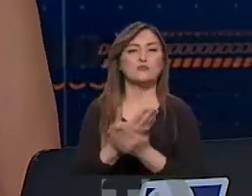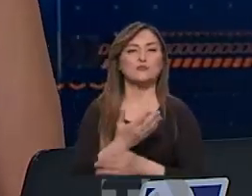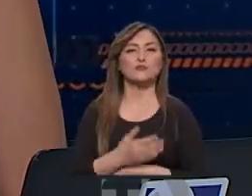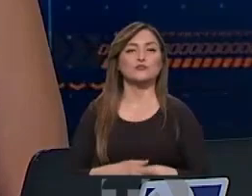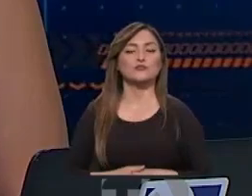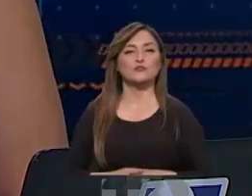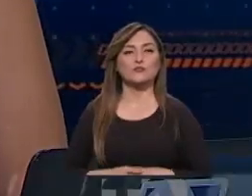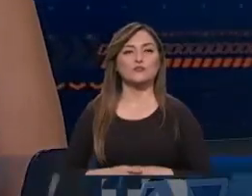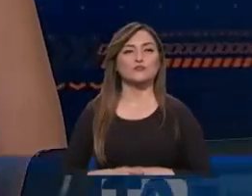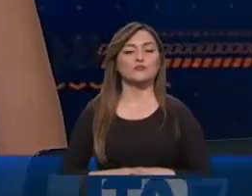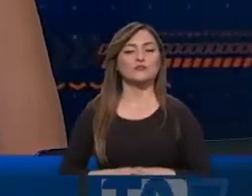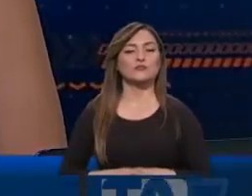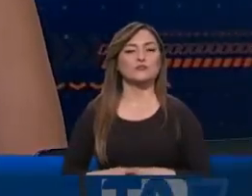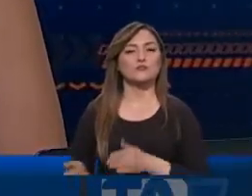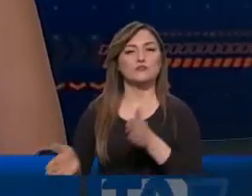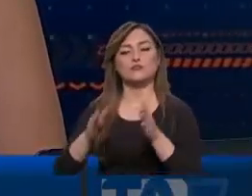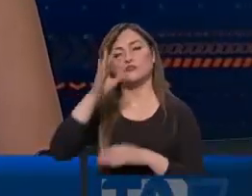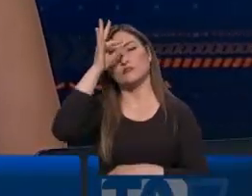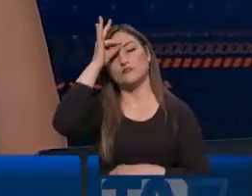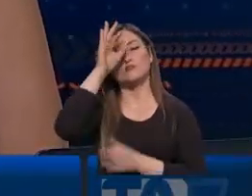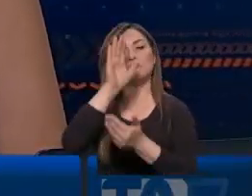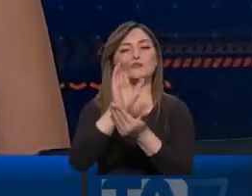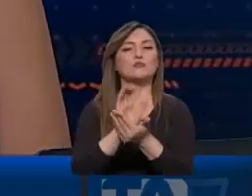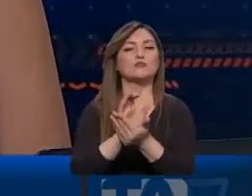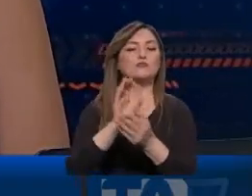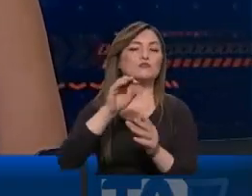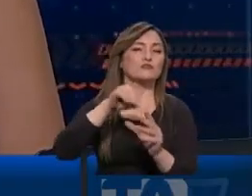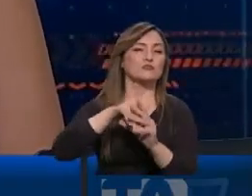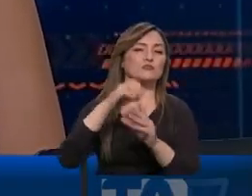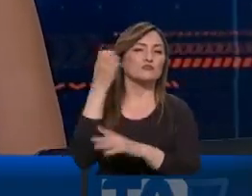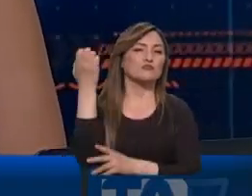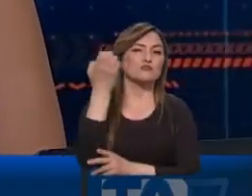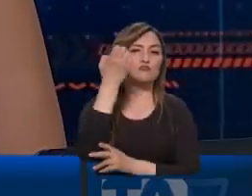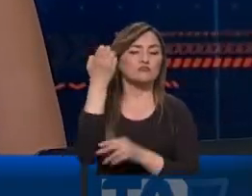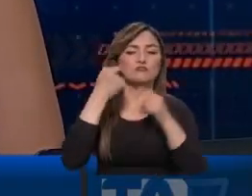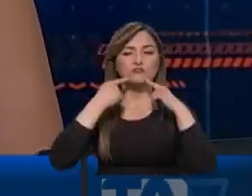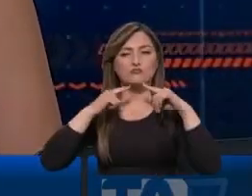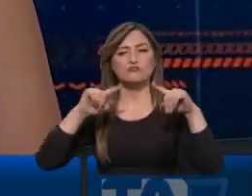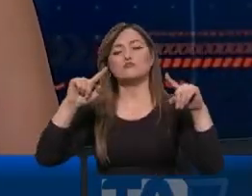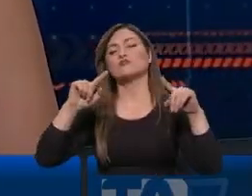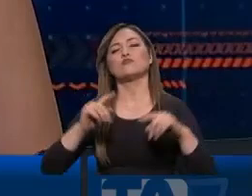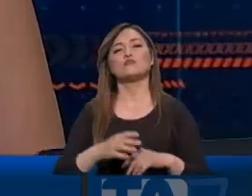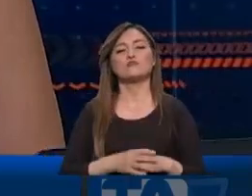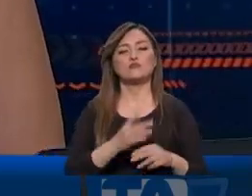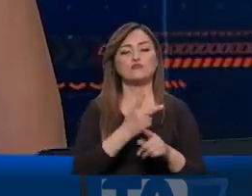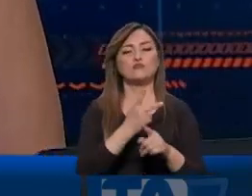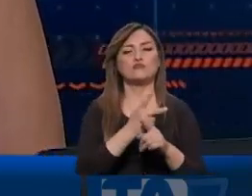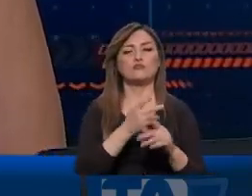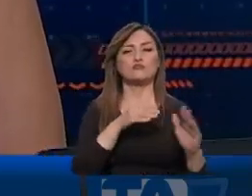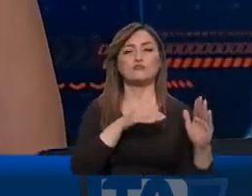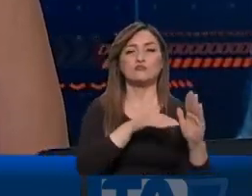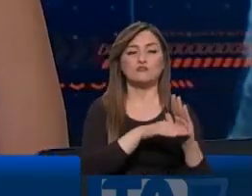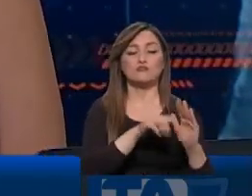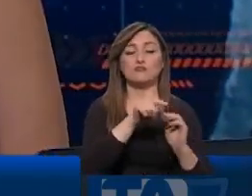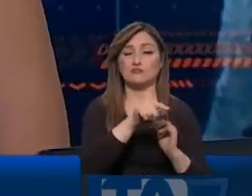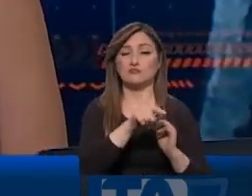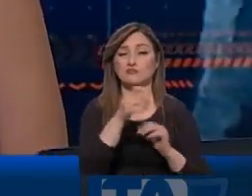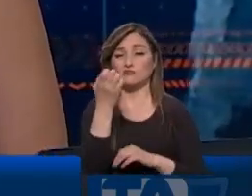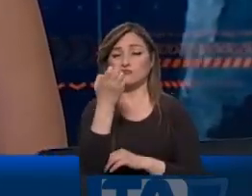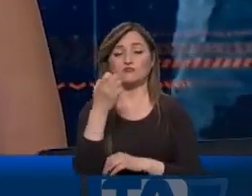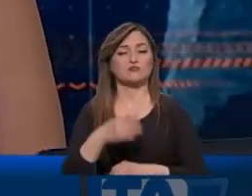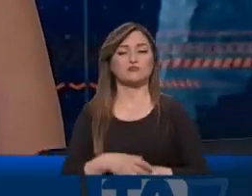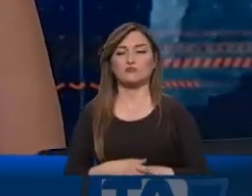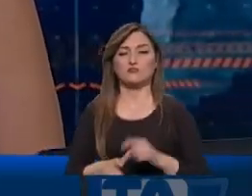gracias. Los hospitales del IES no están dentro de la emergencia declarada para el abastecimiento de insumos. En un recorrido constatamos